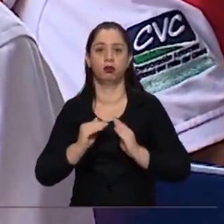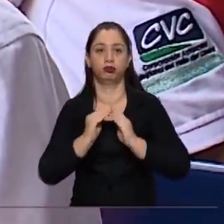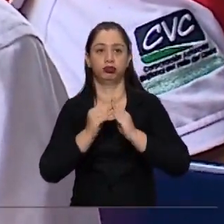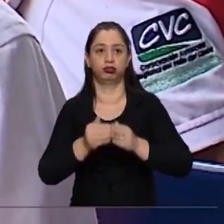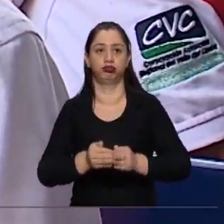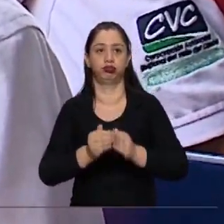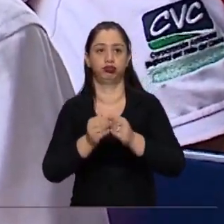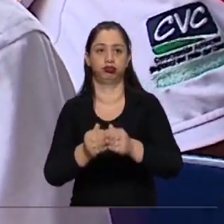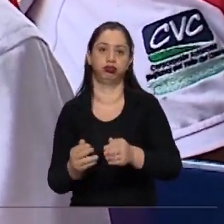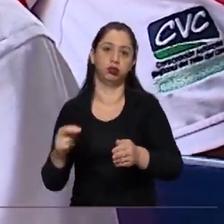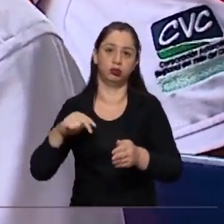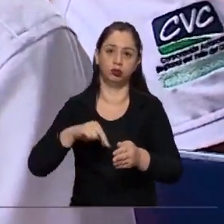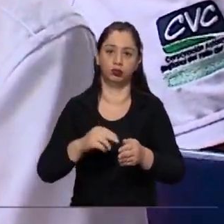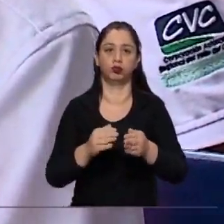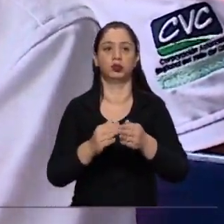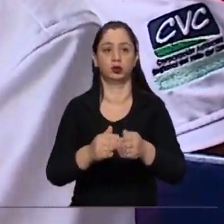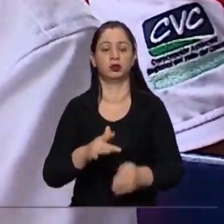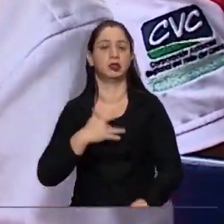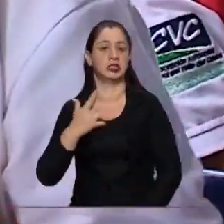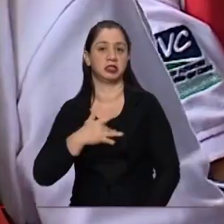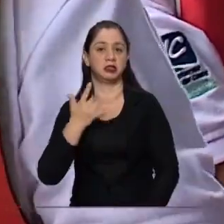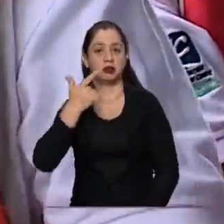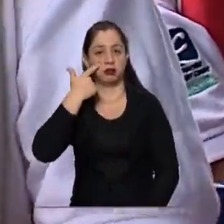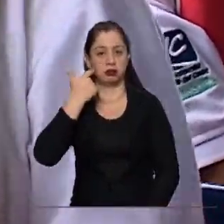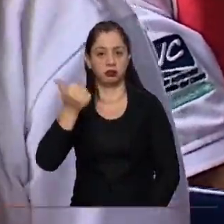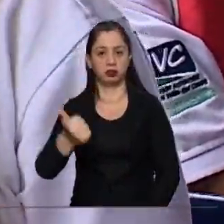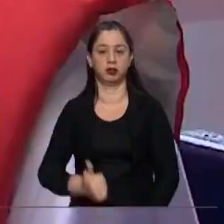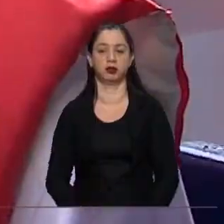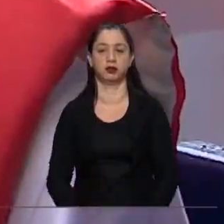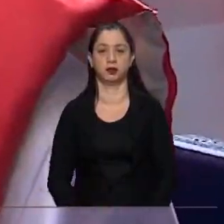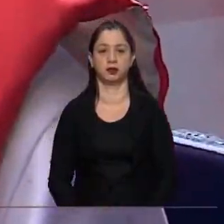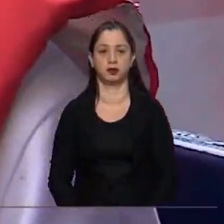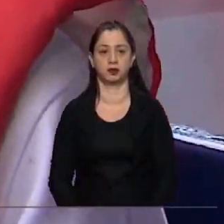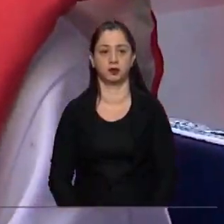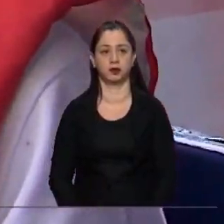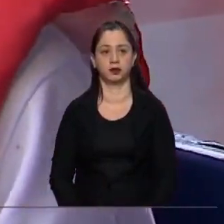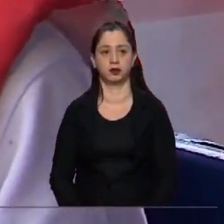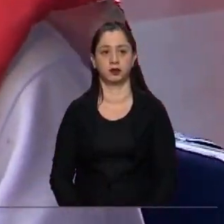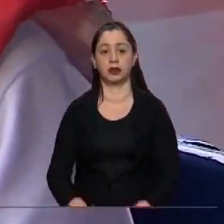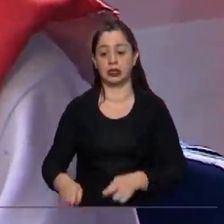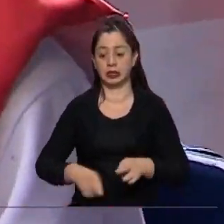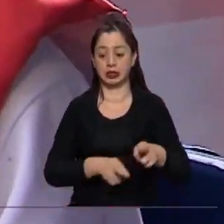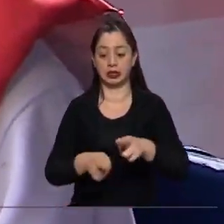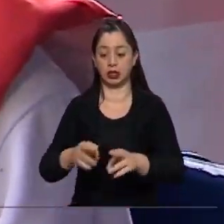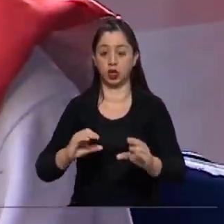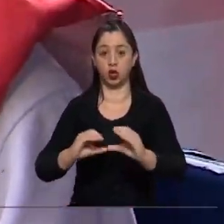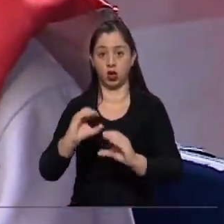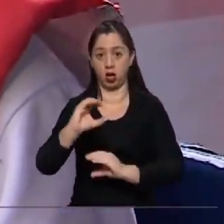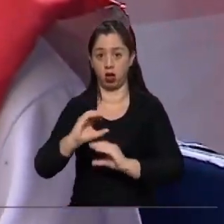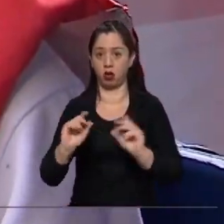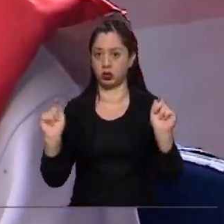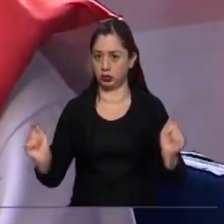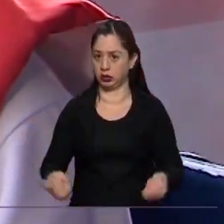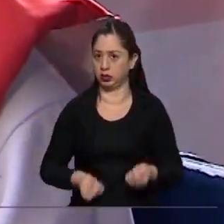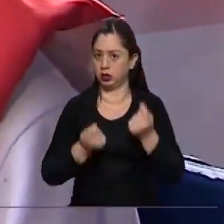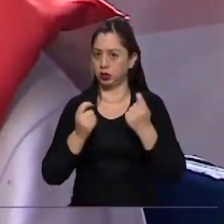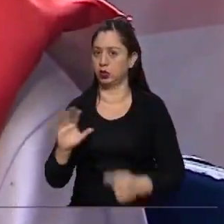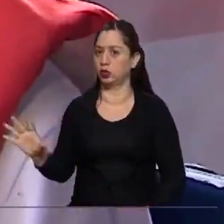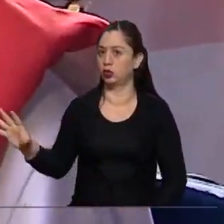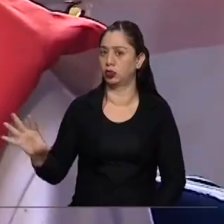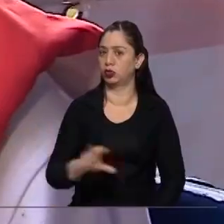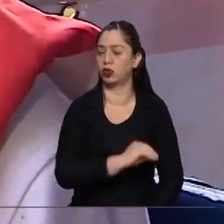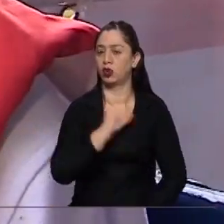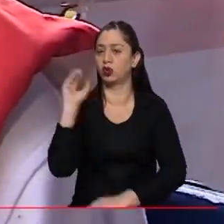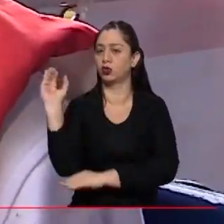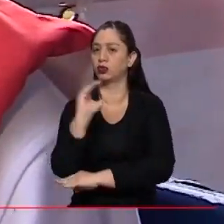y sí, se siente muy chévere montar. Que el río Cauca se salva si entre todos los